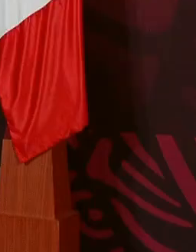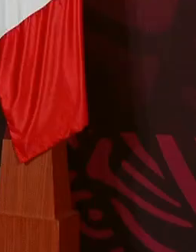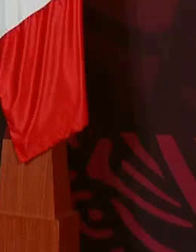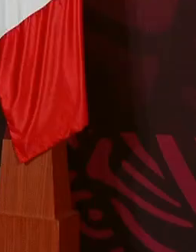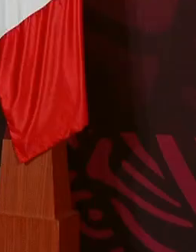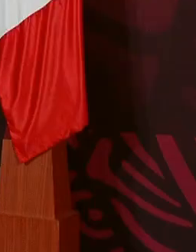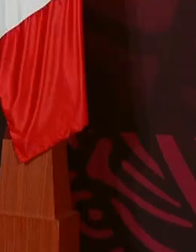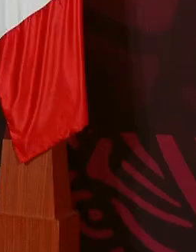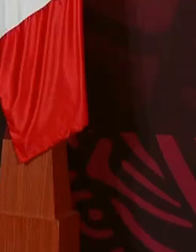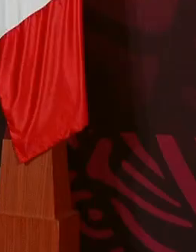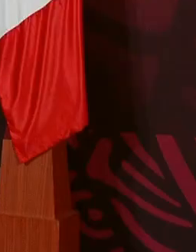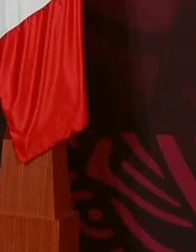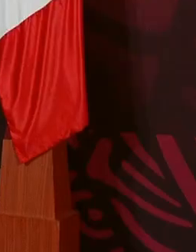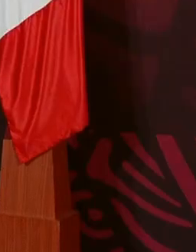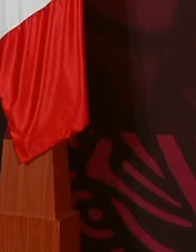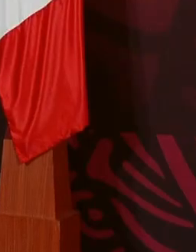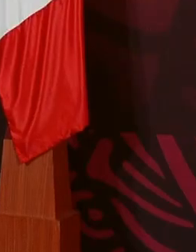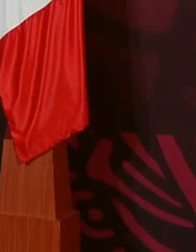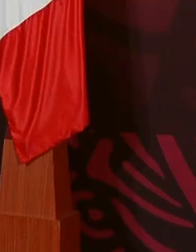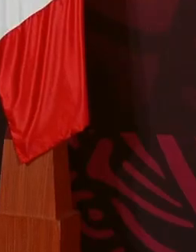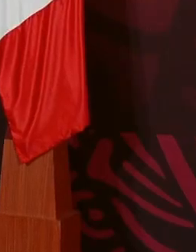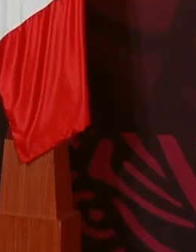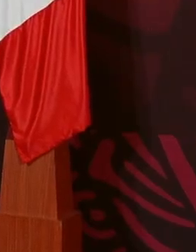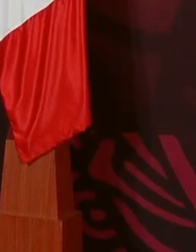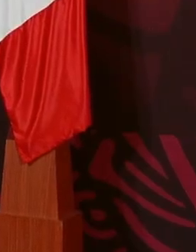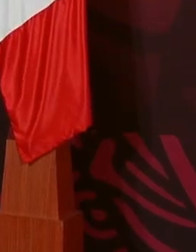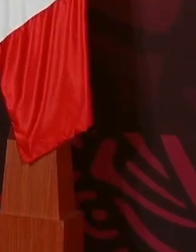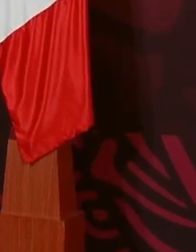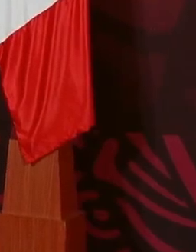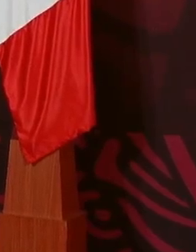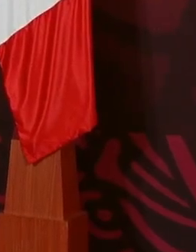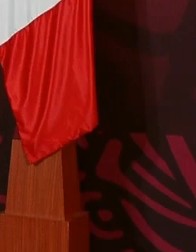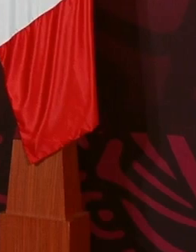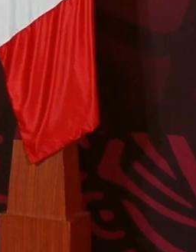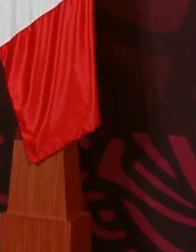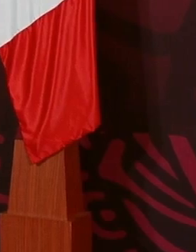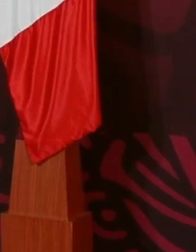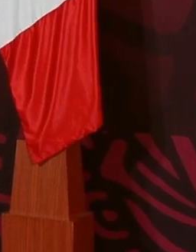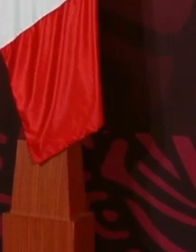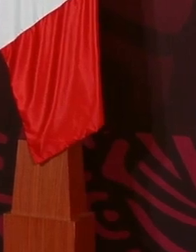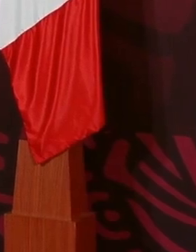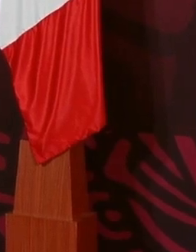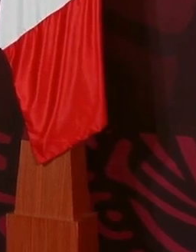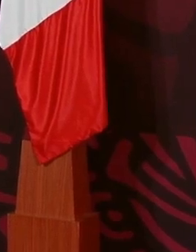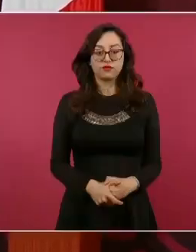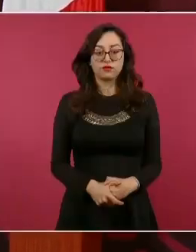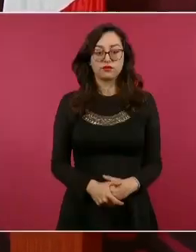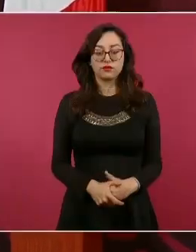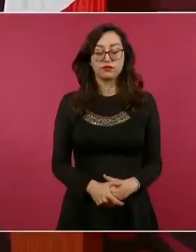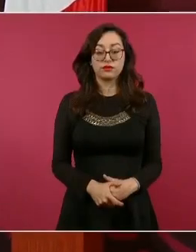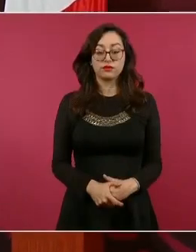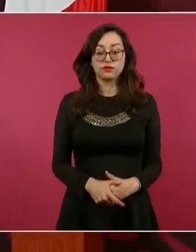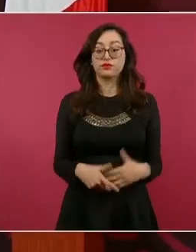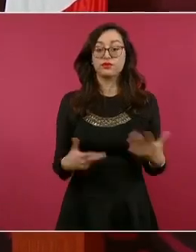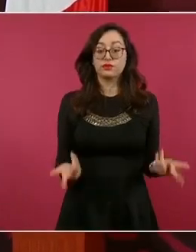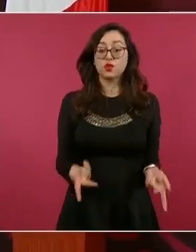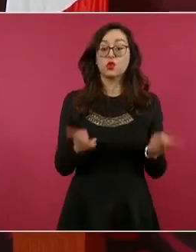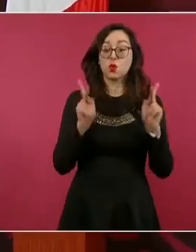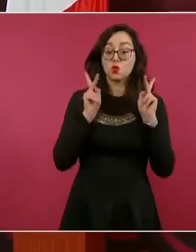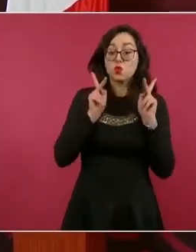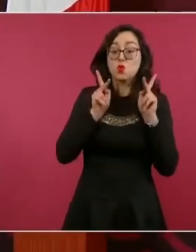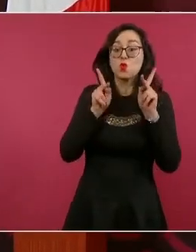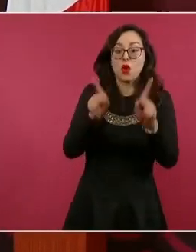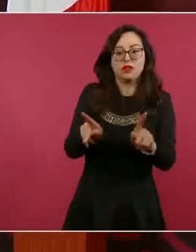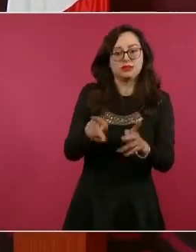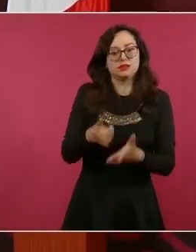este puente va a permitir que de la frontera de Guatemala, a ver si pones